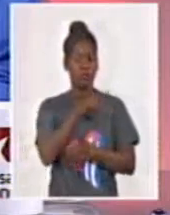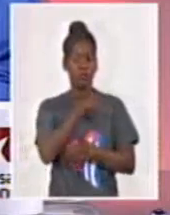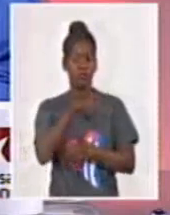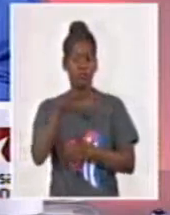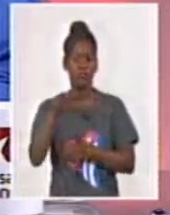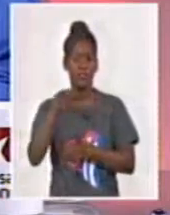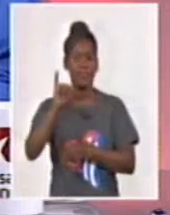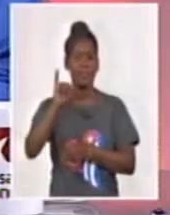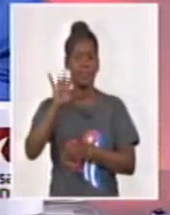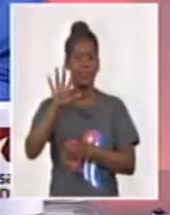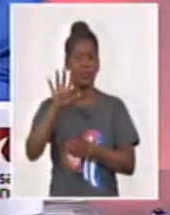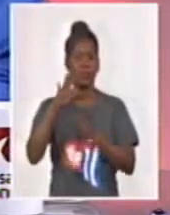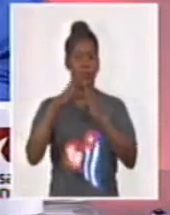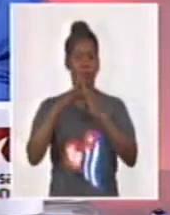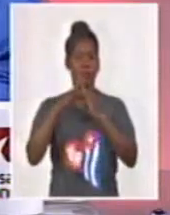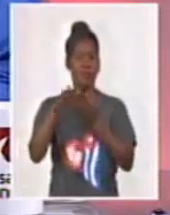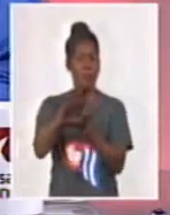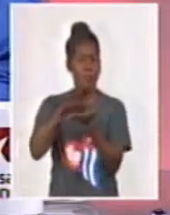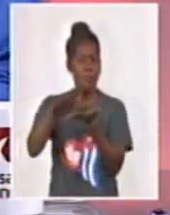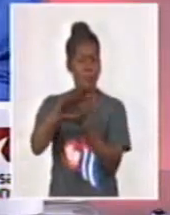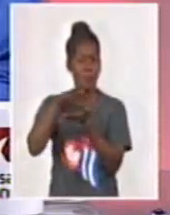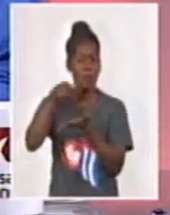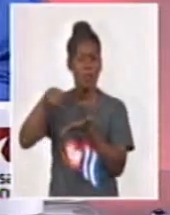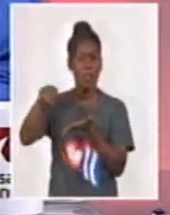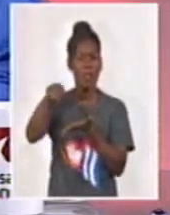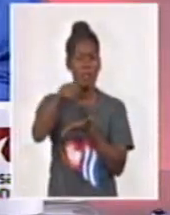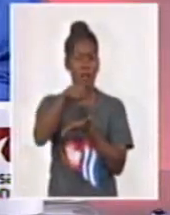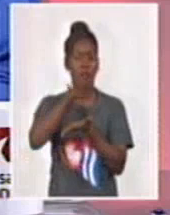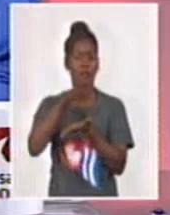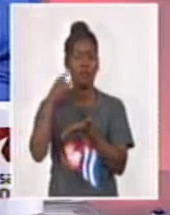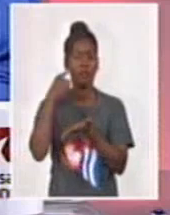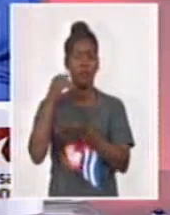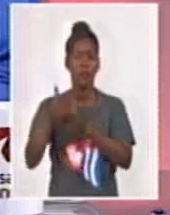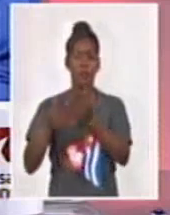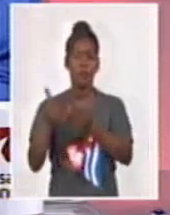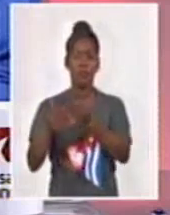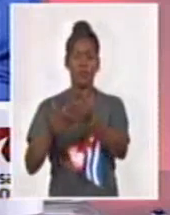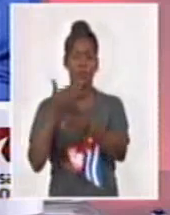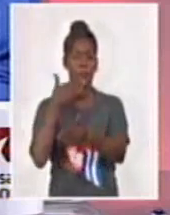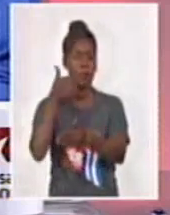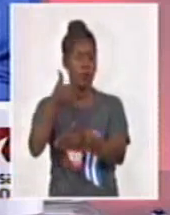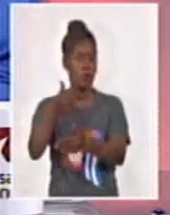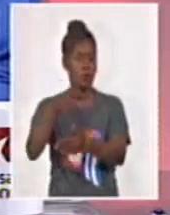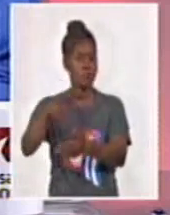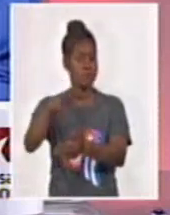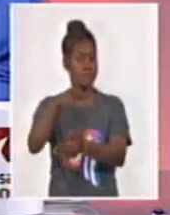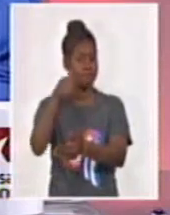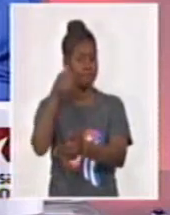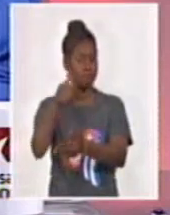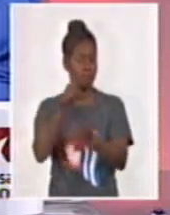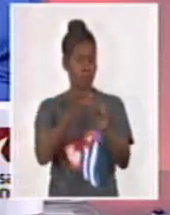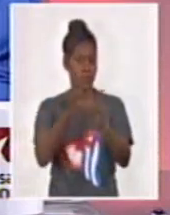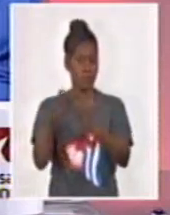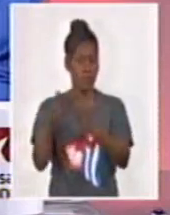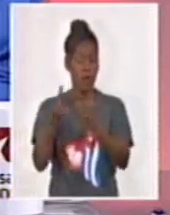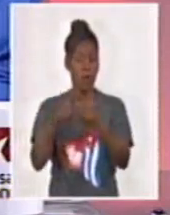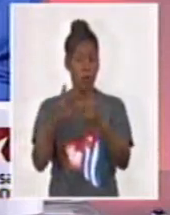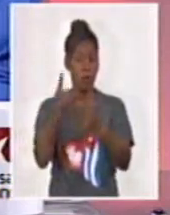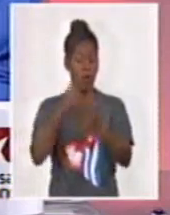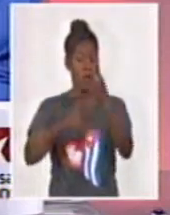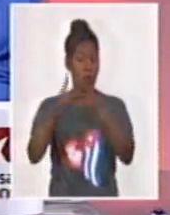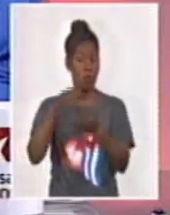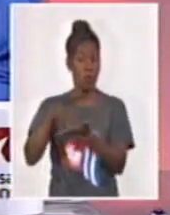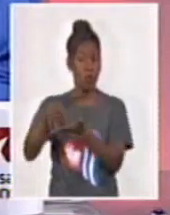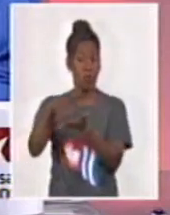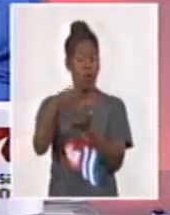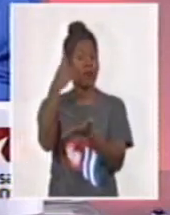porque era necesario también nosotros ir a ese proceso de transformación de aquellos lugares que más lo necesitan, y no